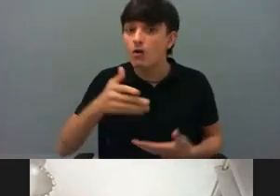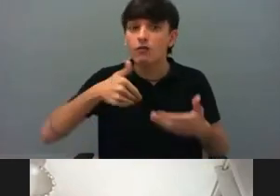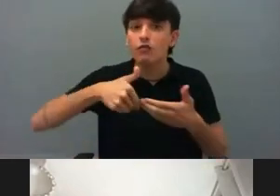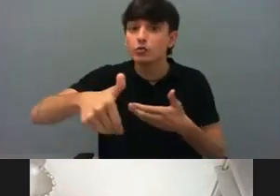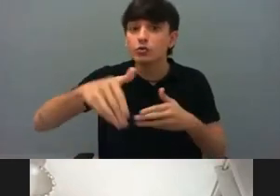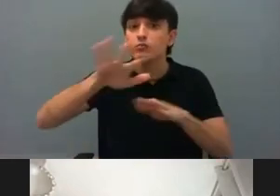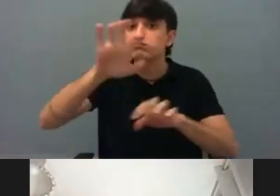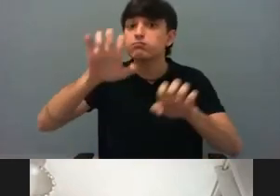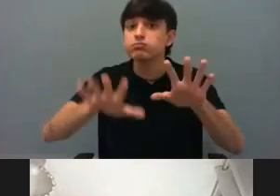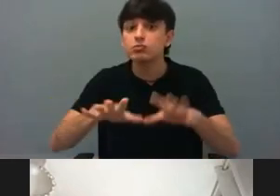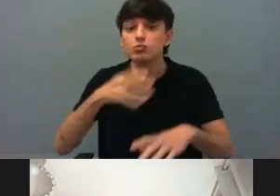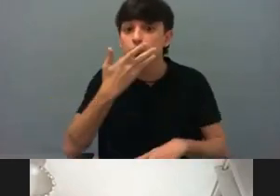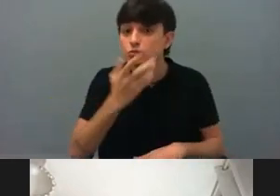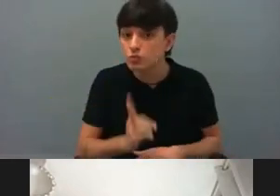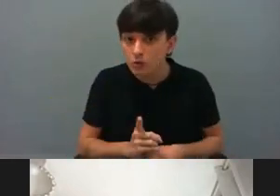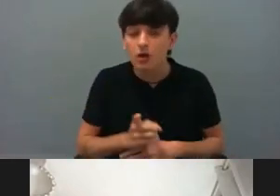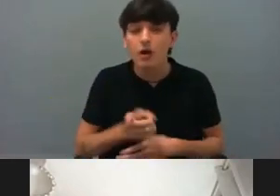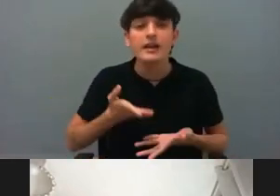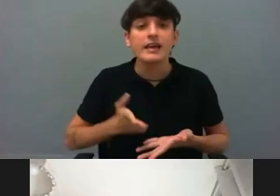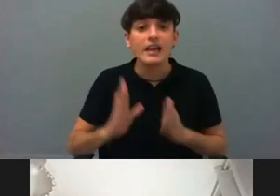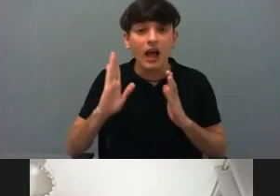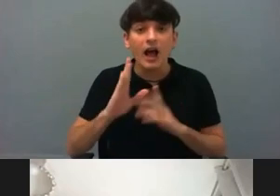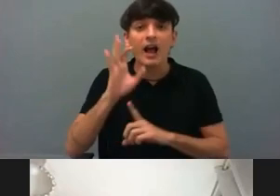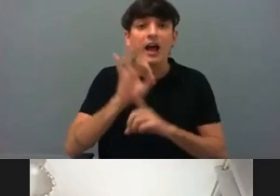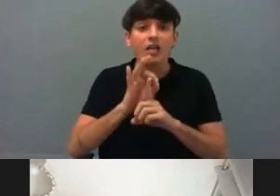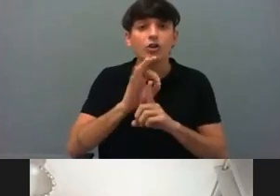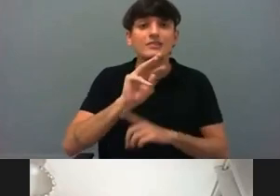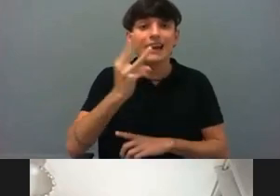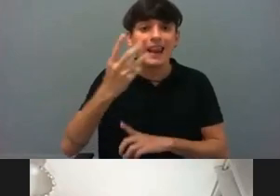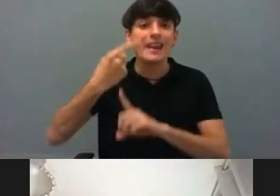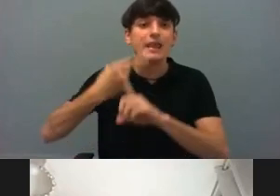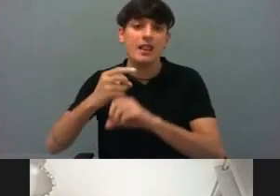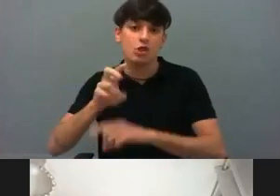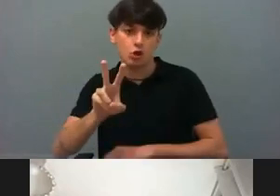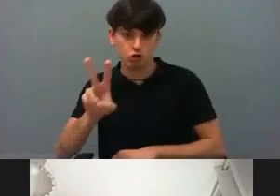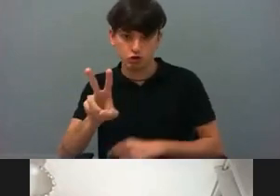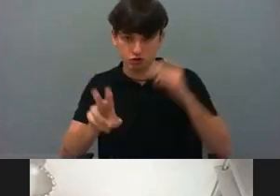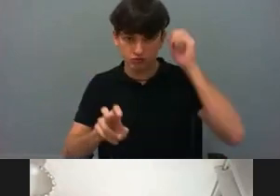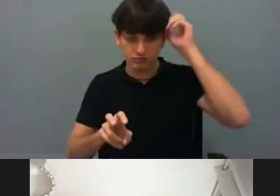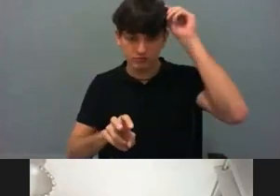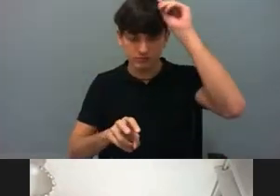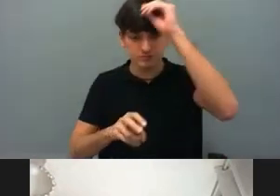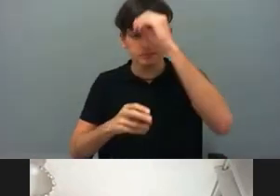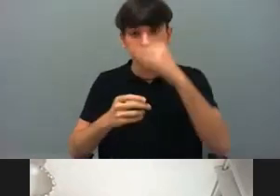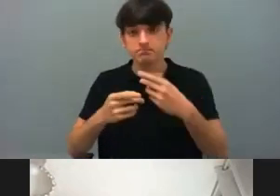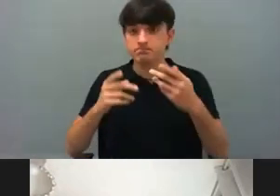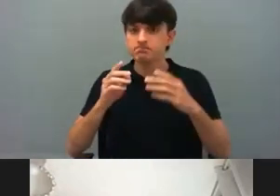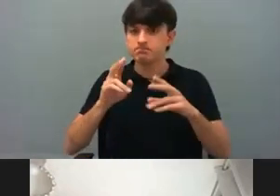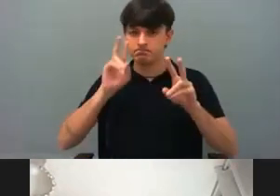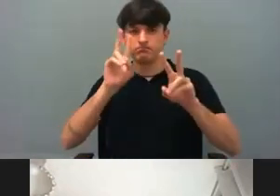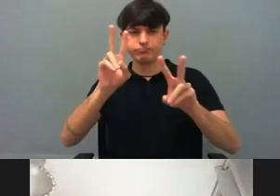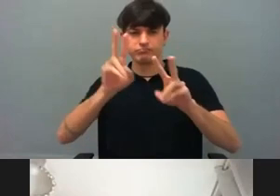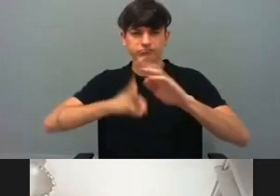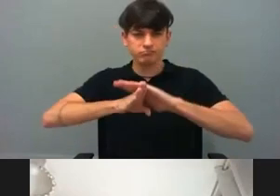un grado 3, nivel 2. Nos aferramos a tirar hacia adelante con ella, poniendo los